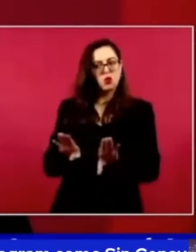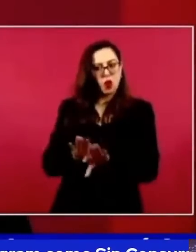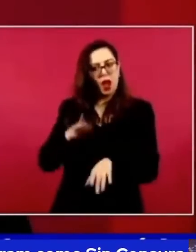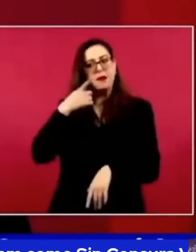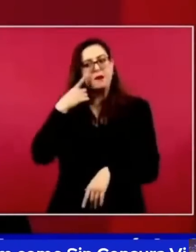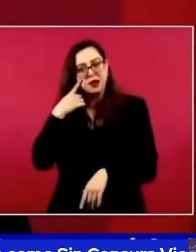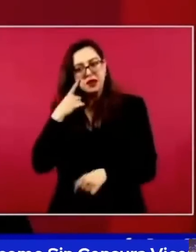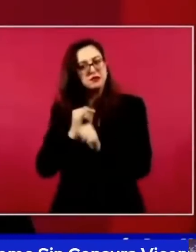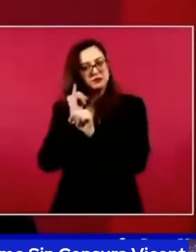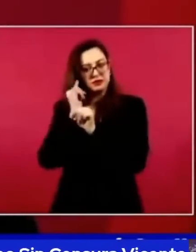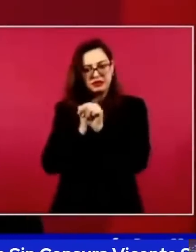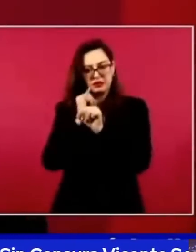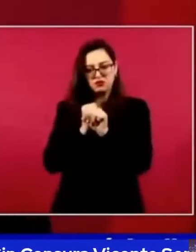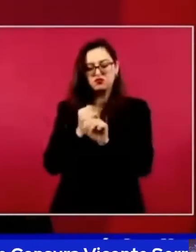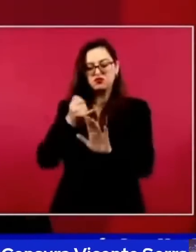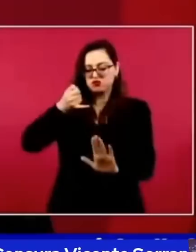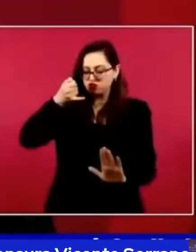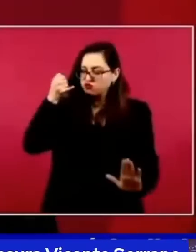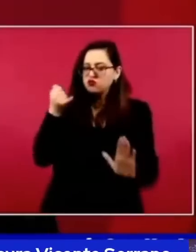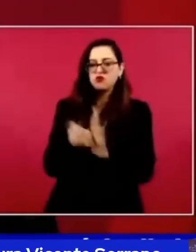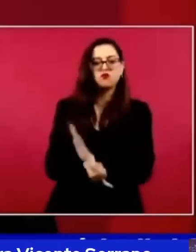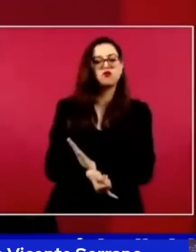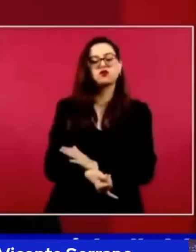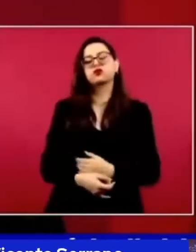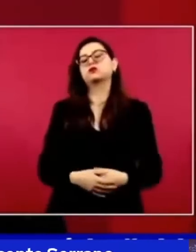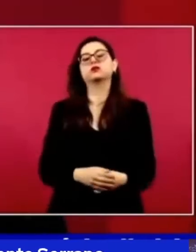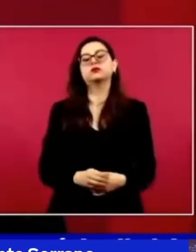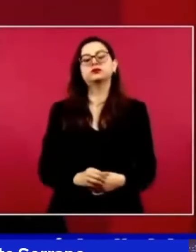Sí, se va avanzando.